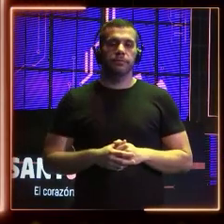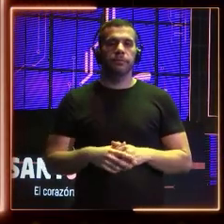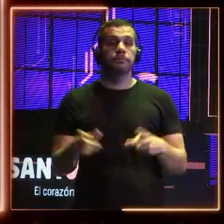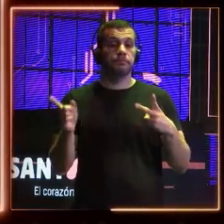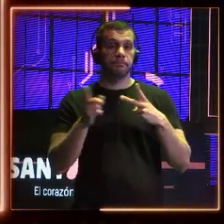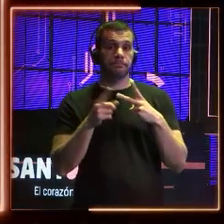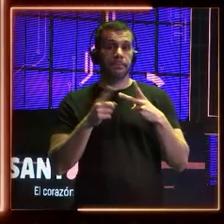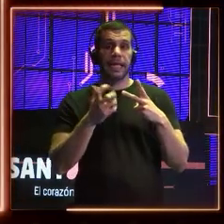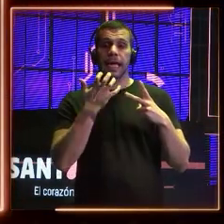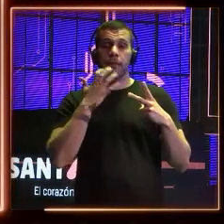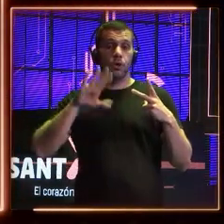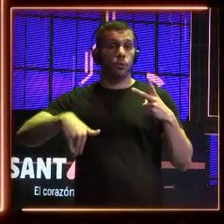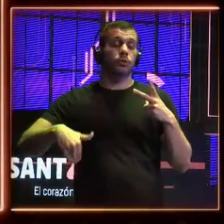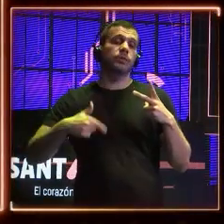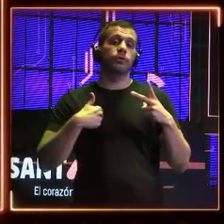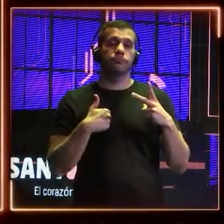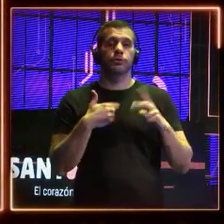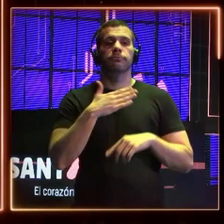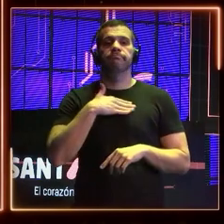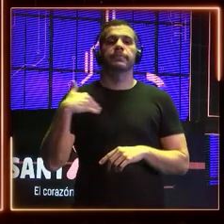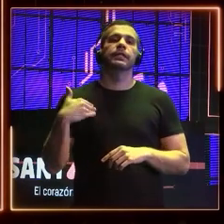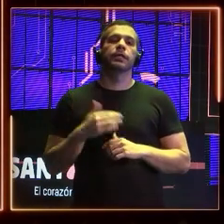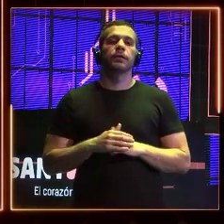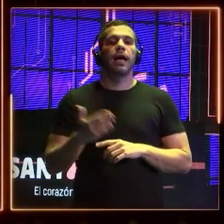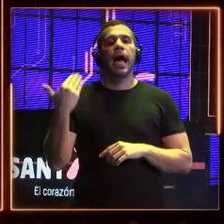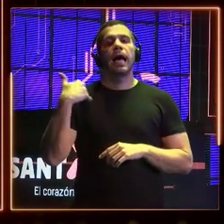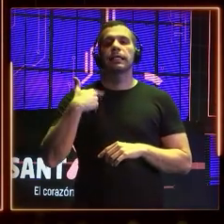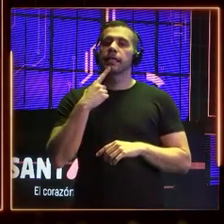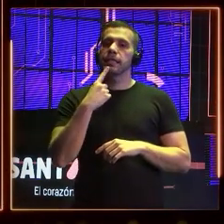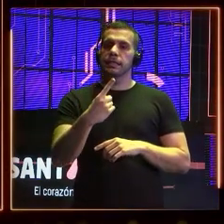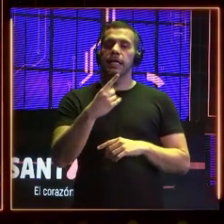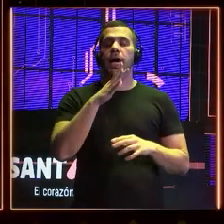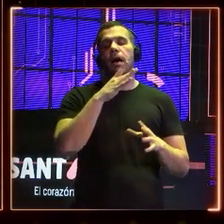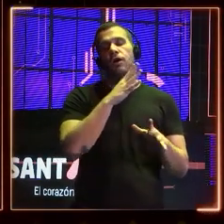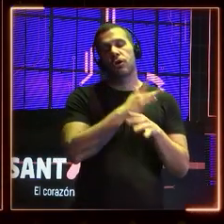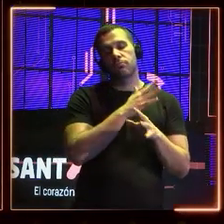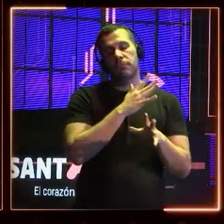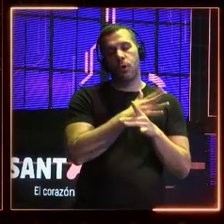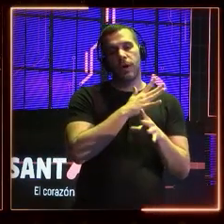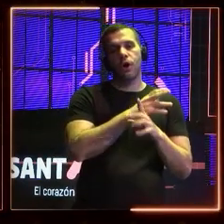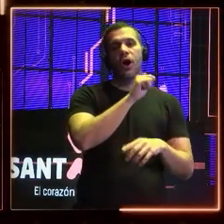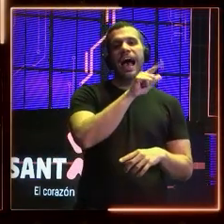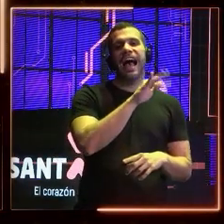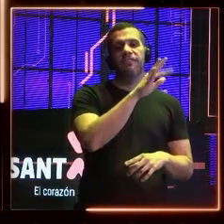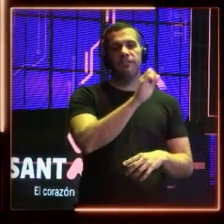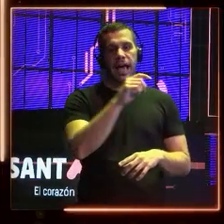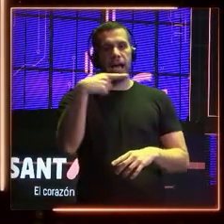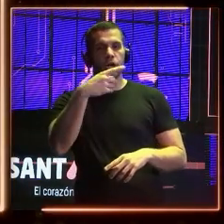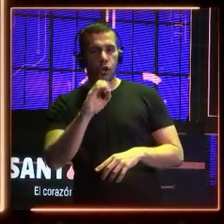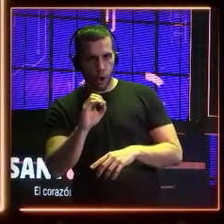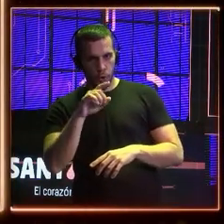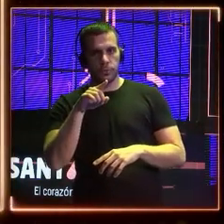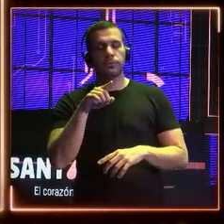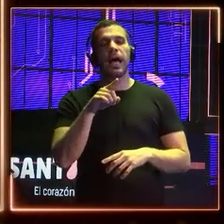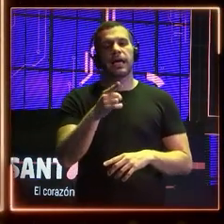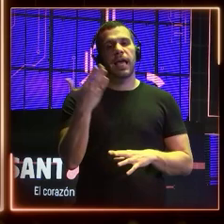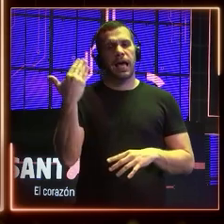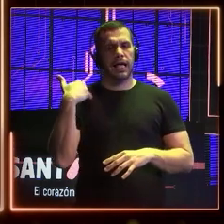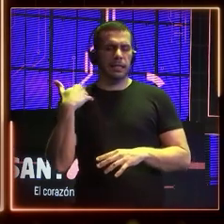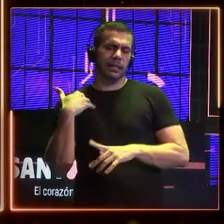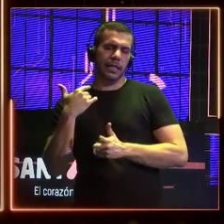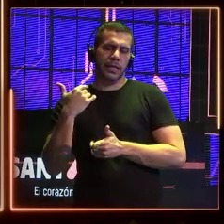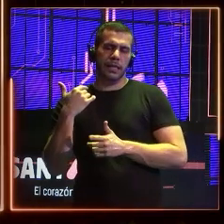quiero poner Y si fijaos que antes me refería al juego como Alpha Go la máquina que había ganado al campeón chino esta se llama Alpha